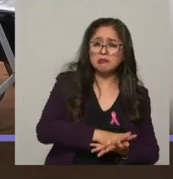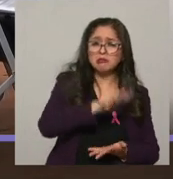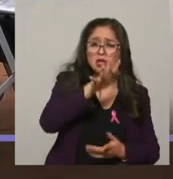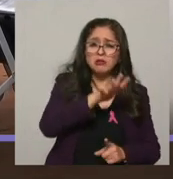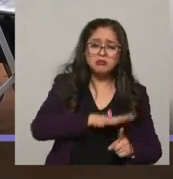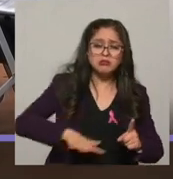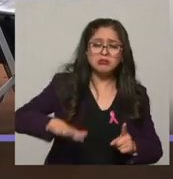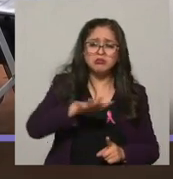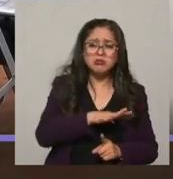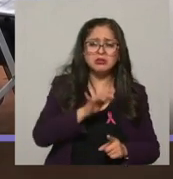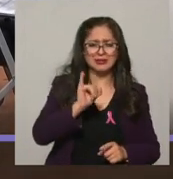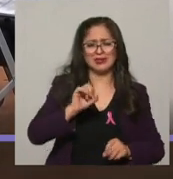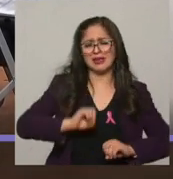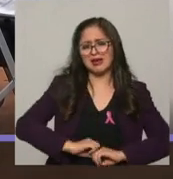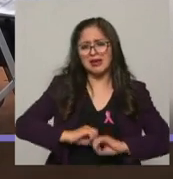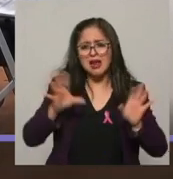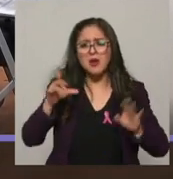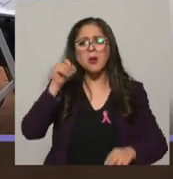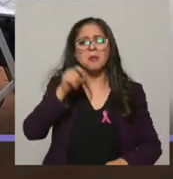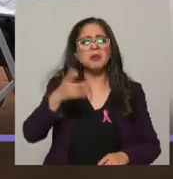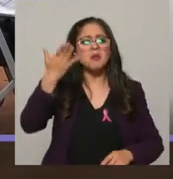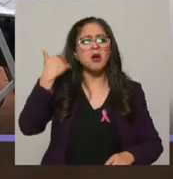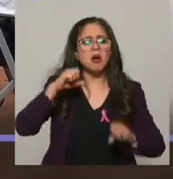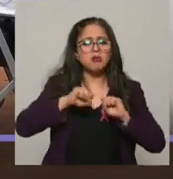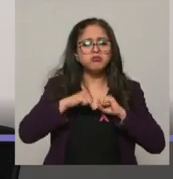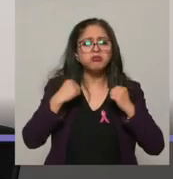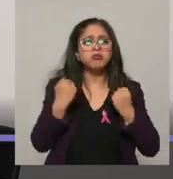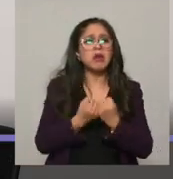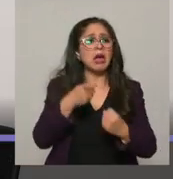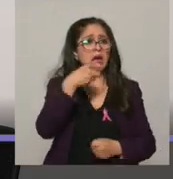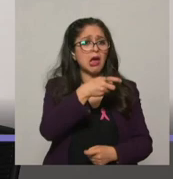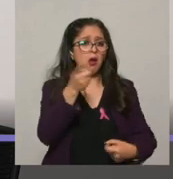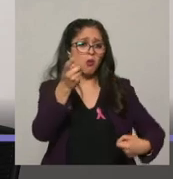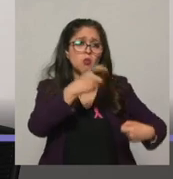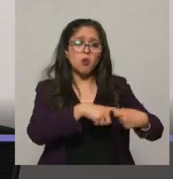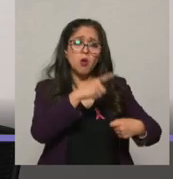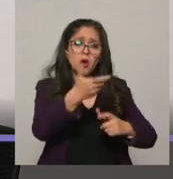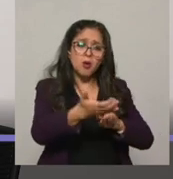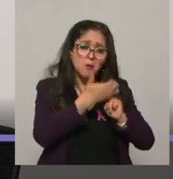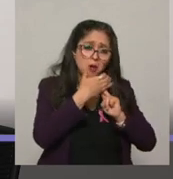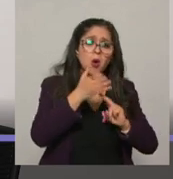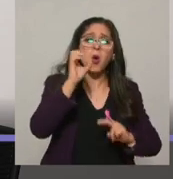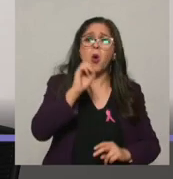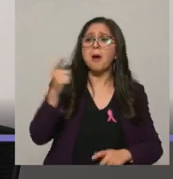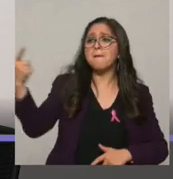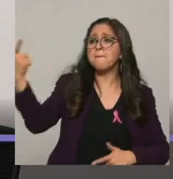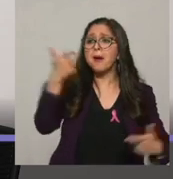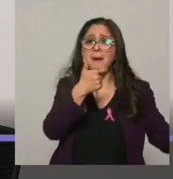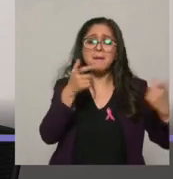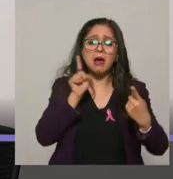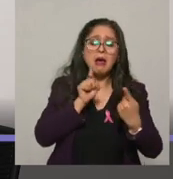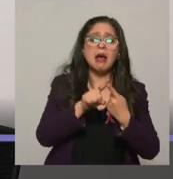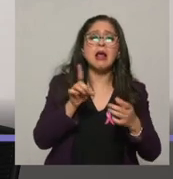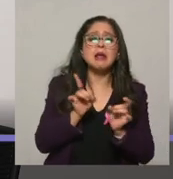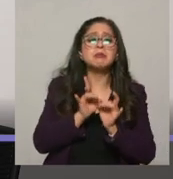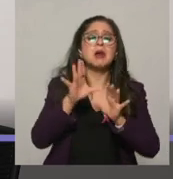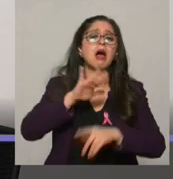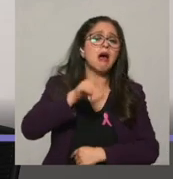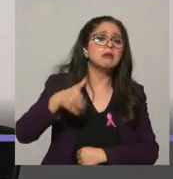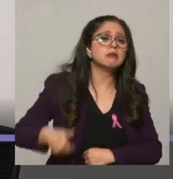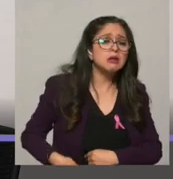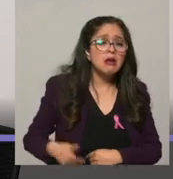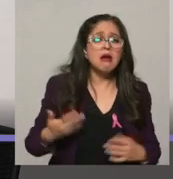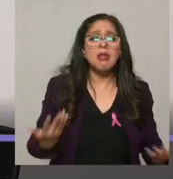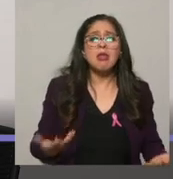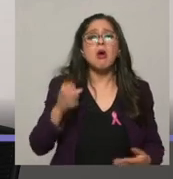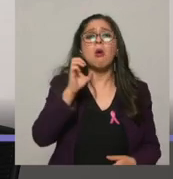claro, era parte de la banda de secuestradores o fue fuego cruzado o